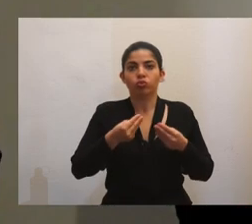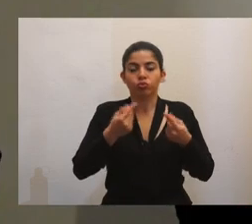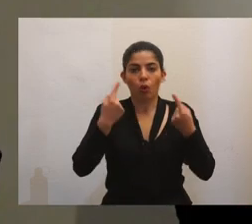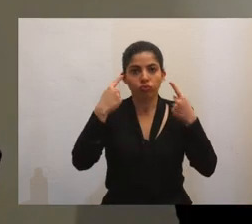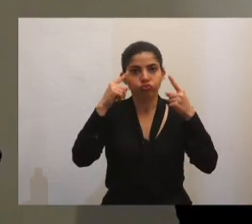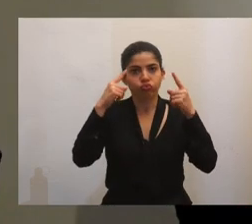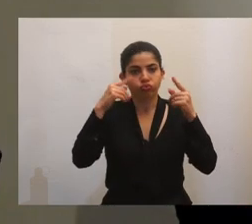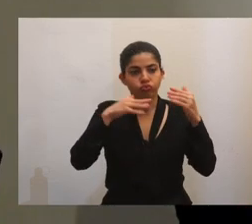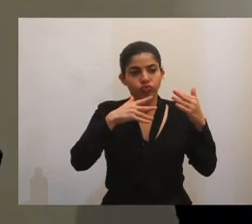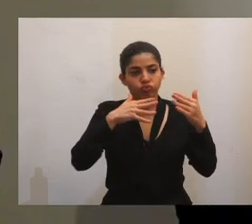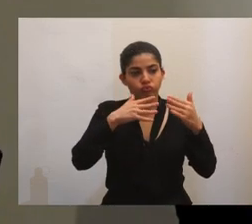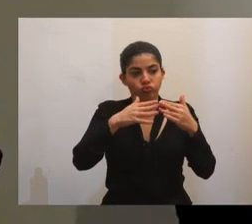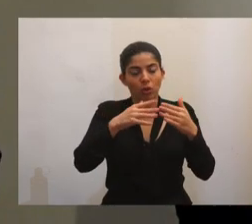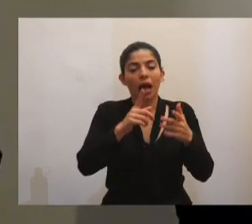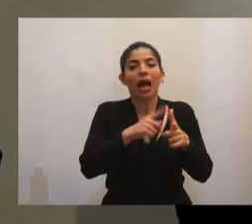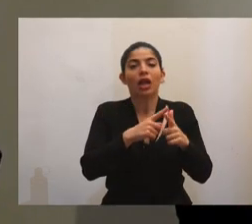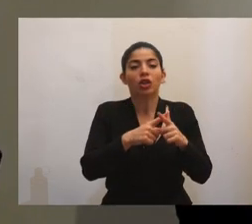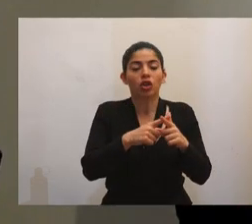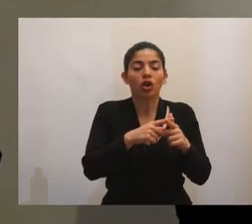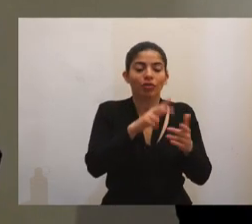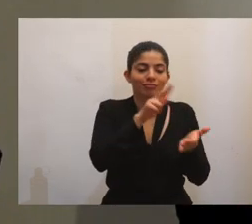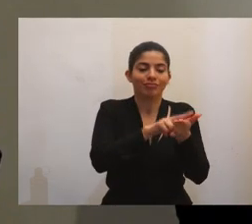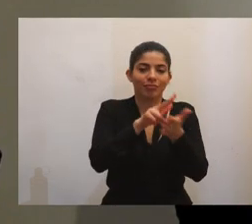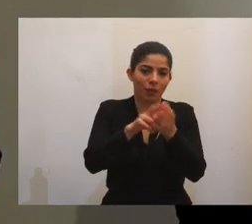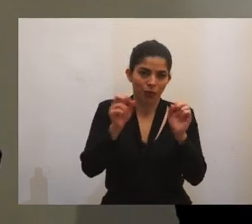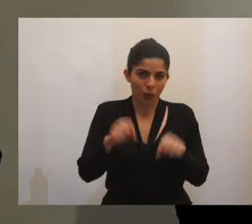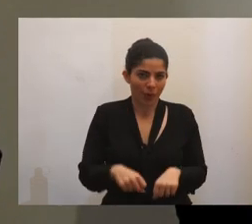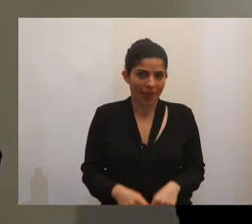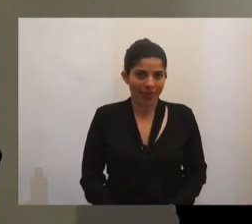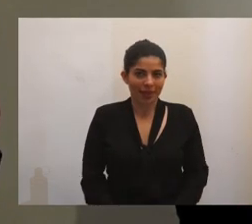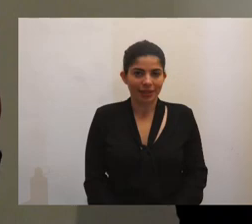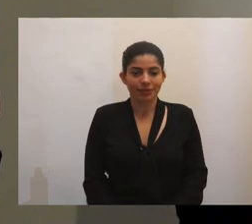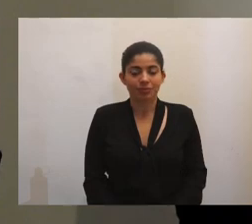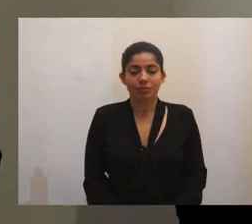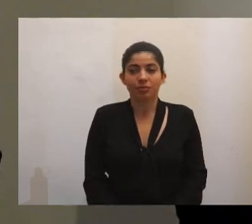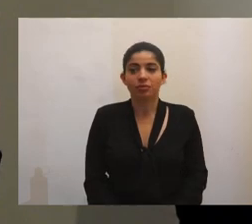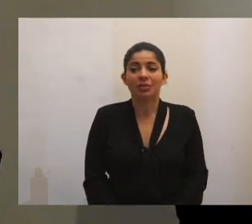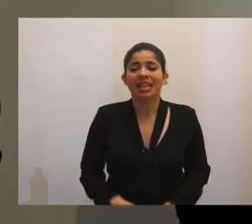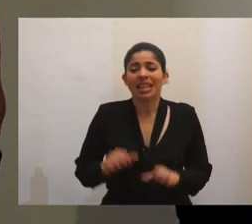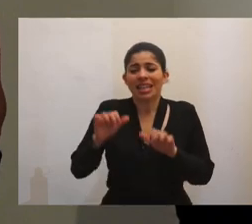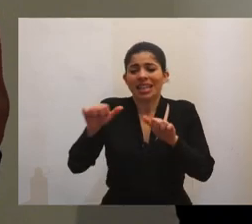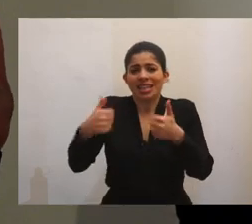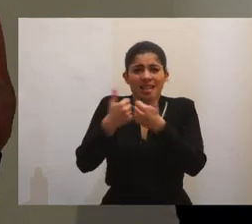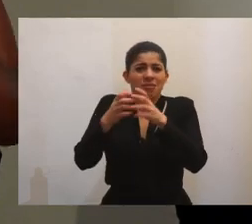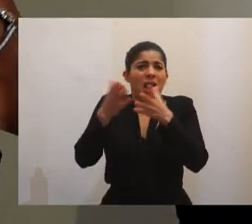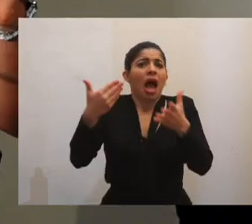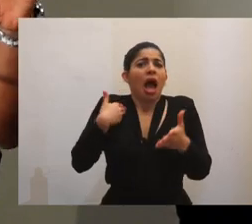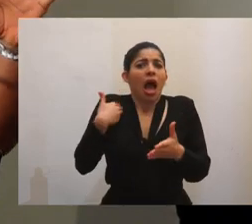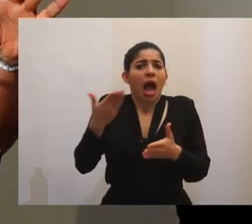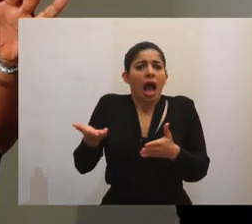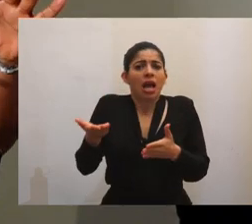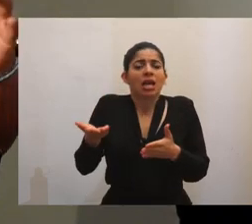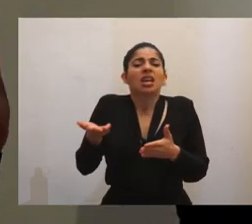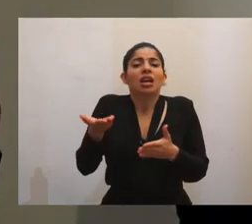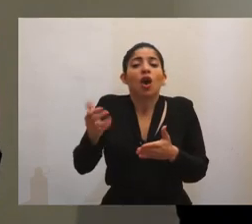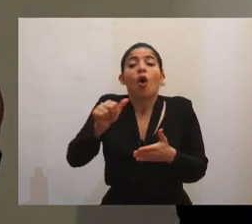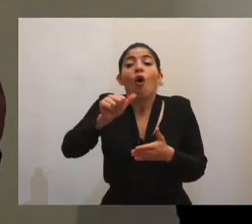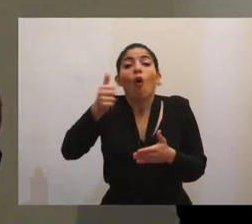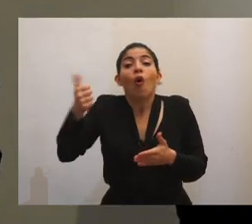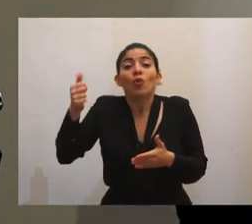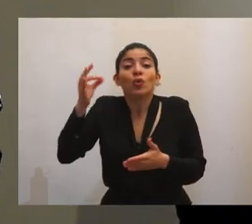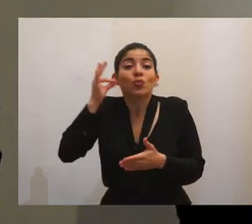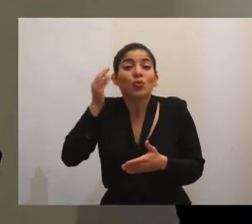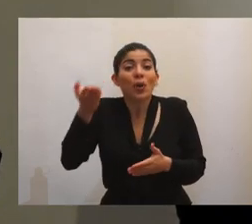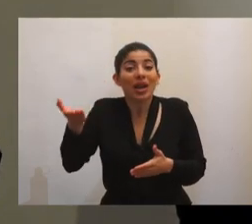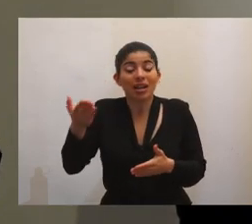lo tanto se les van a aprobar estos créditos. Los grandes desafíos están en cómo llegarle a las otras mujeres